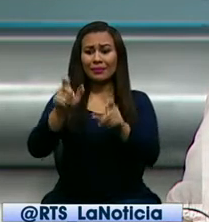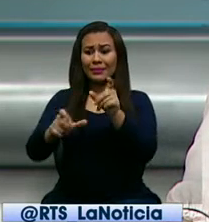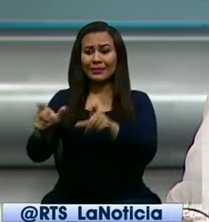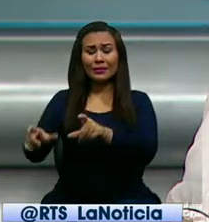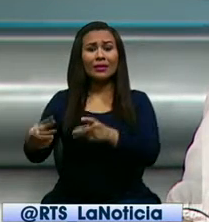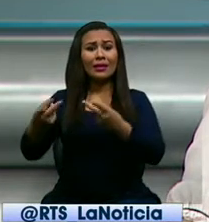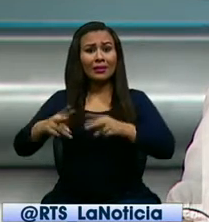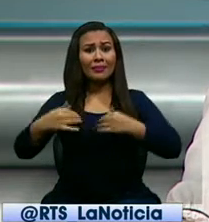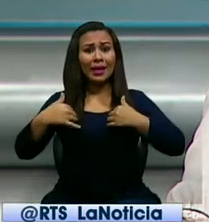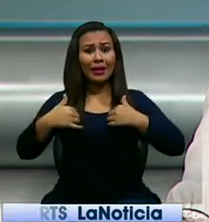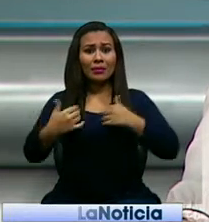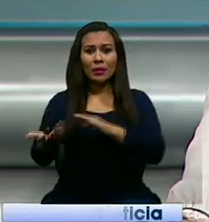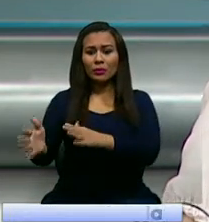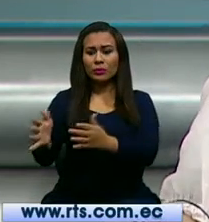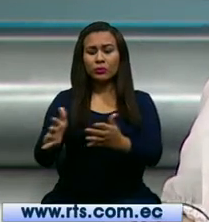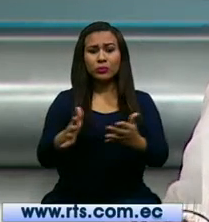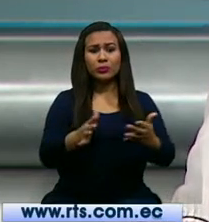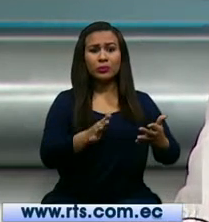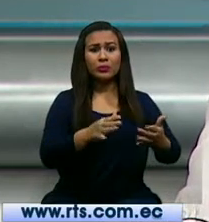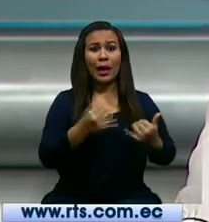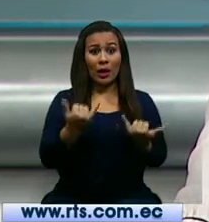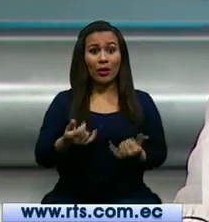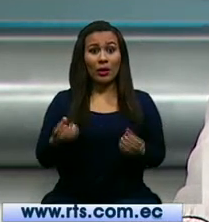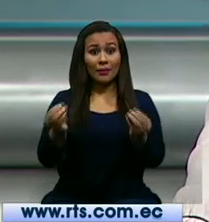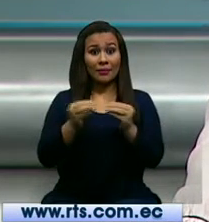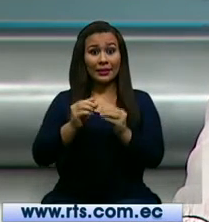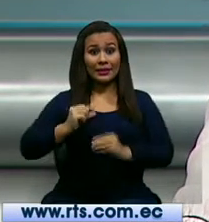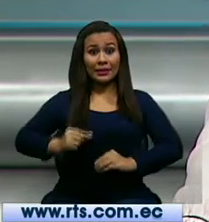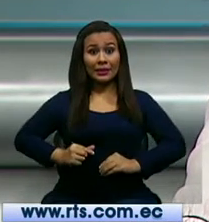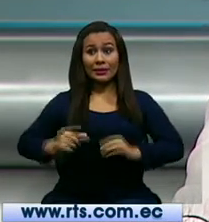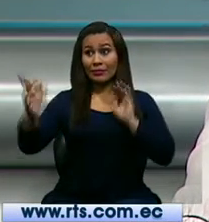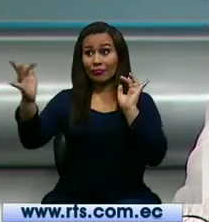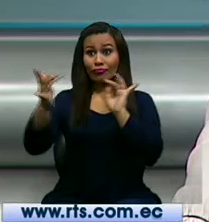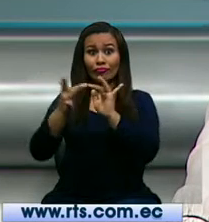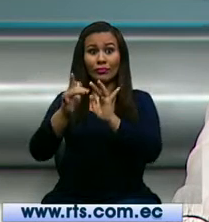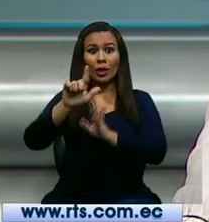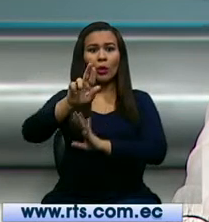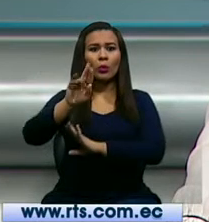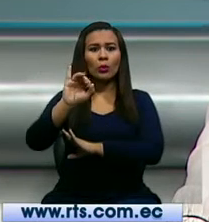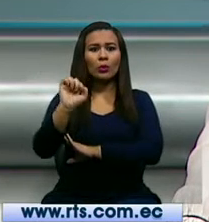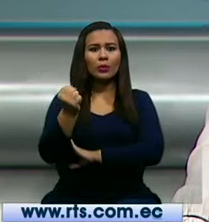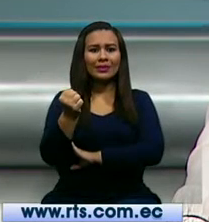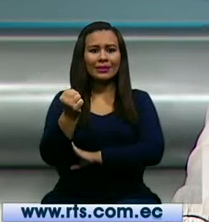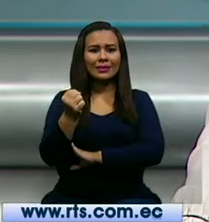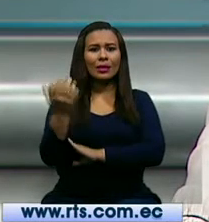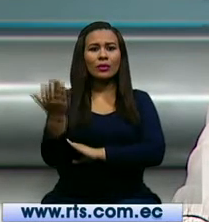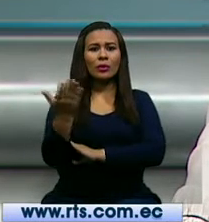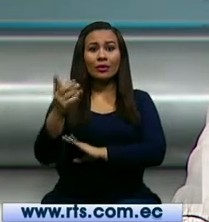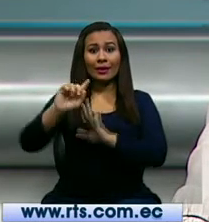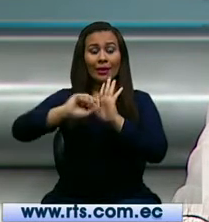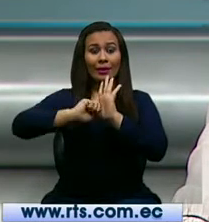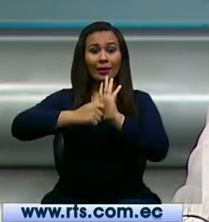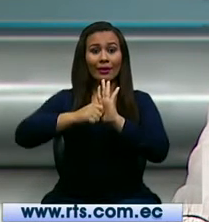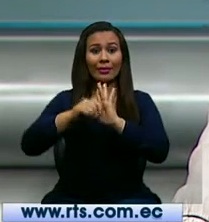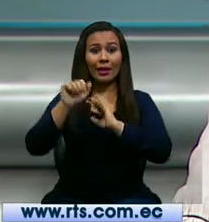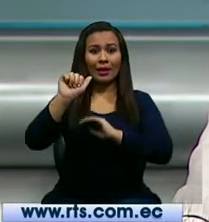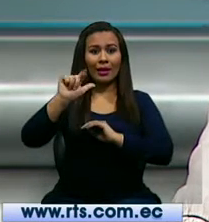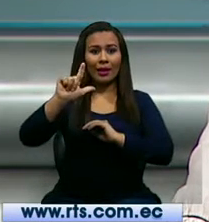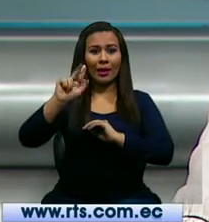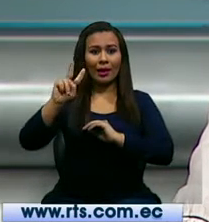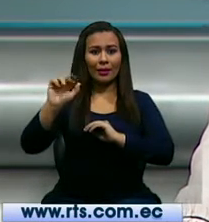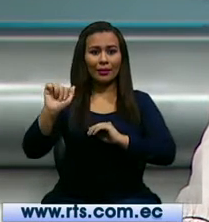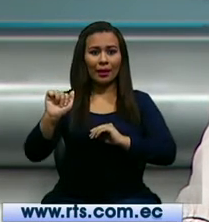y animales. Para conocer más detalles, nos enlazamos con Luis Claros de ATV, afiliado a la red de noticias